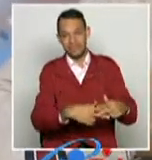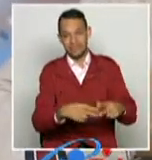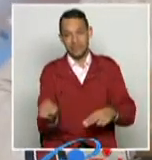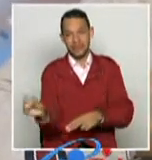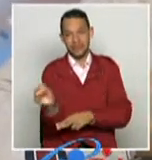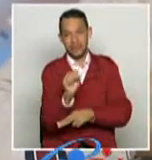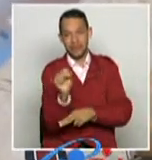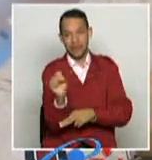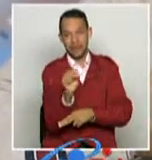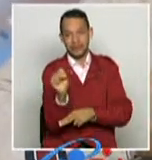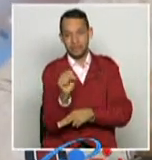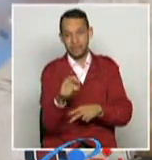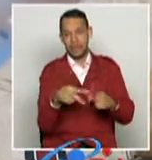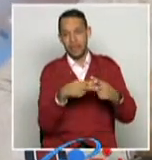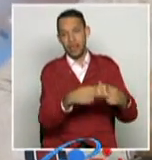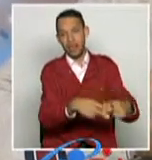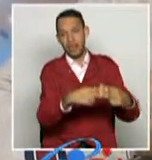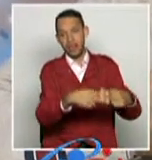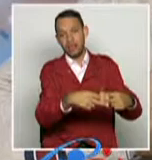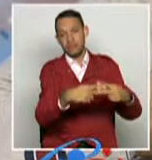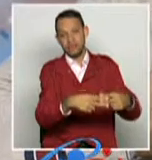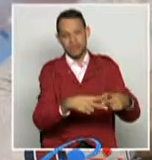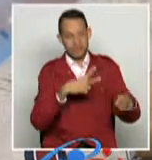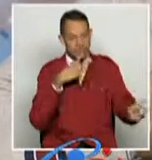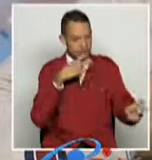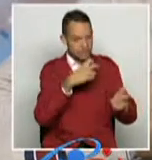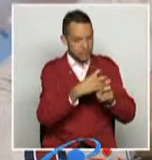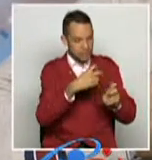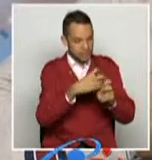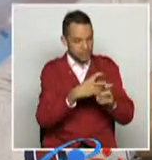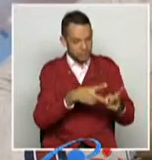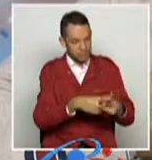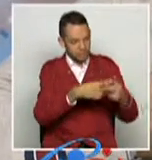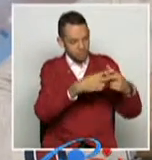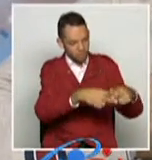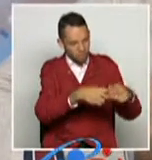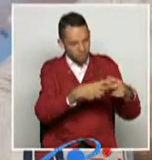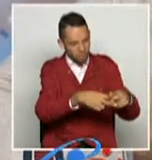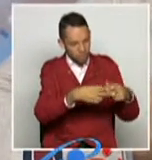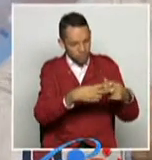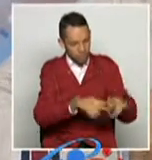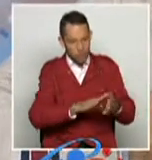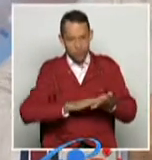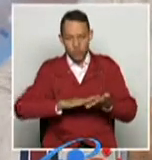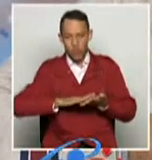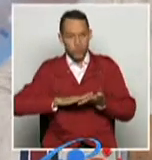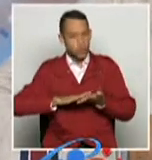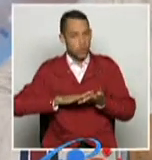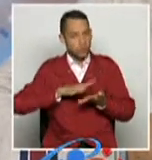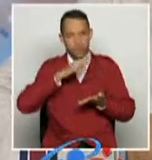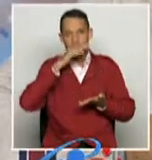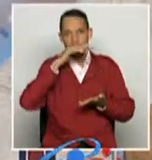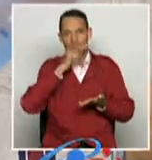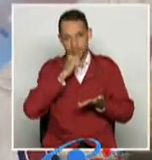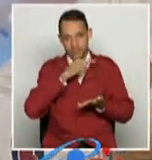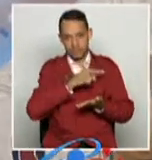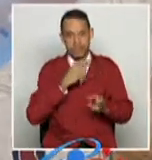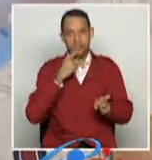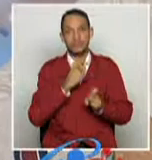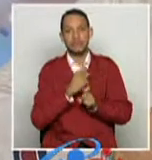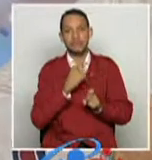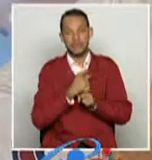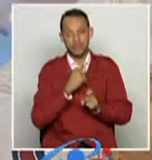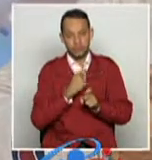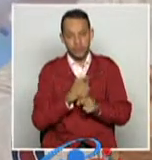el cuerpo a reparación. Y es muy triste porque a veces ya no hay solución a muchos problemas de salud. Y por